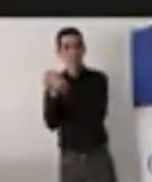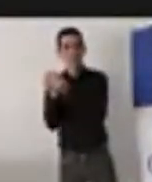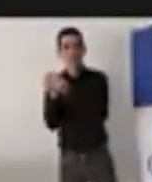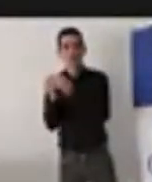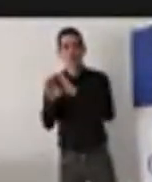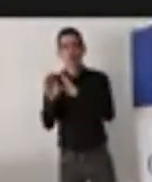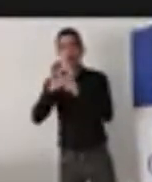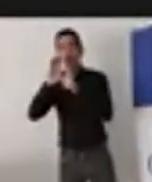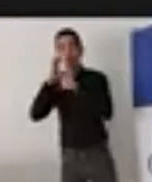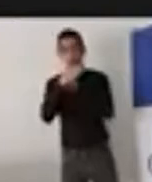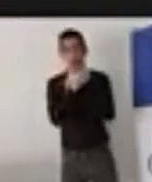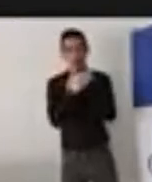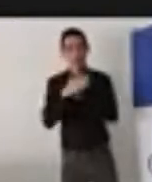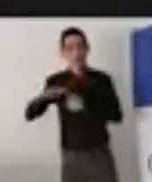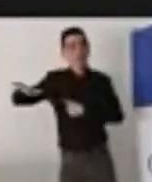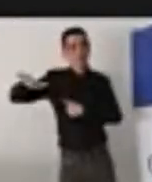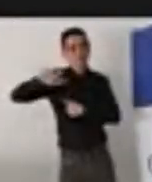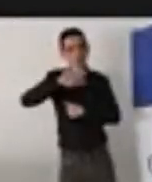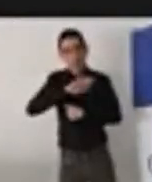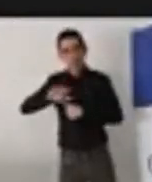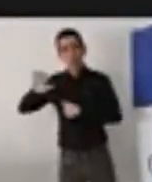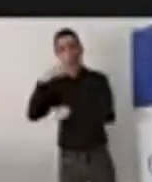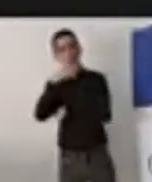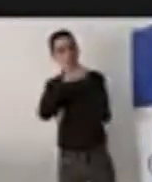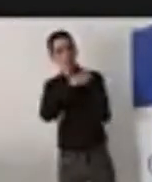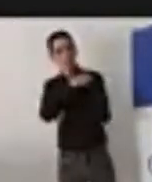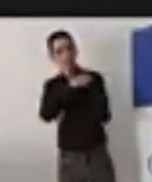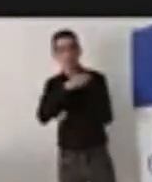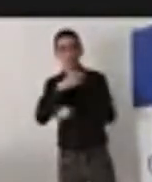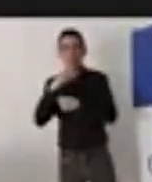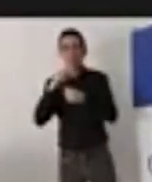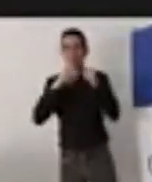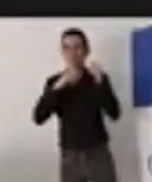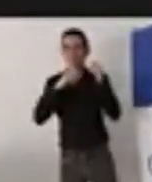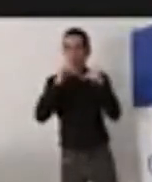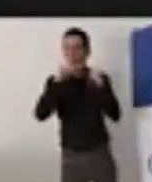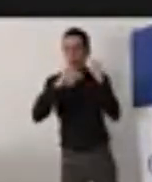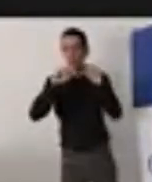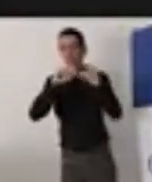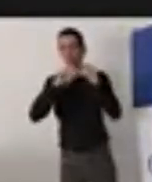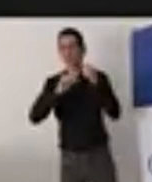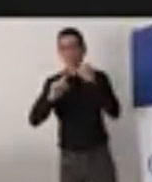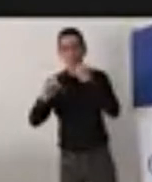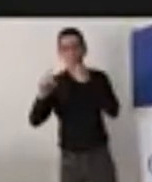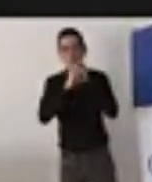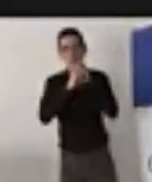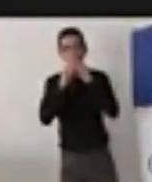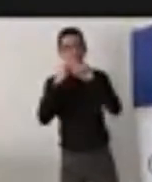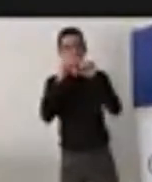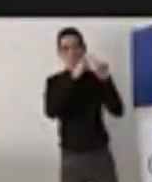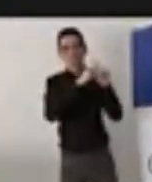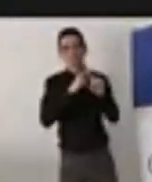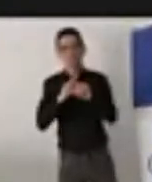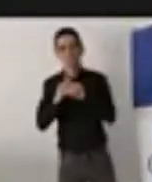Bogotá, un consejo nacional de juventud, que van a ser figuras específicas para la representación y la